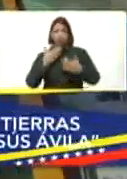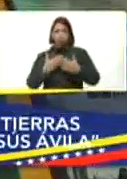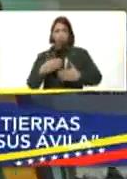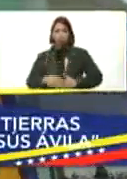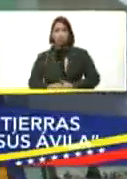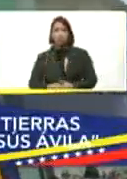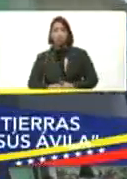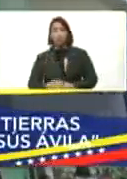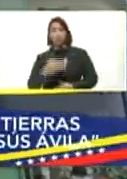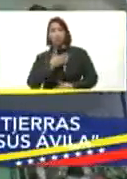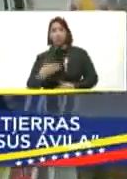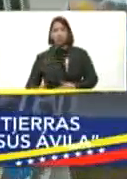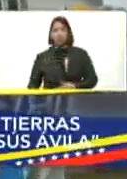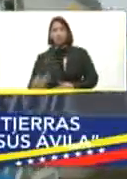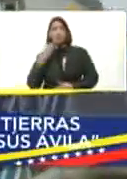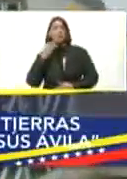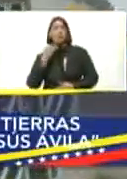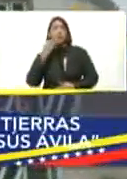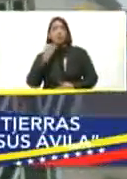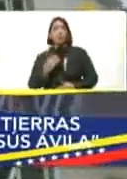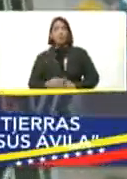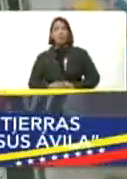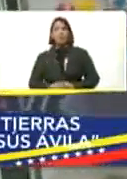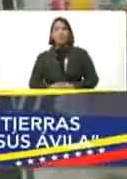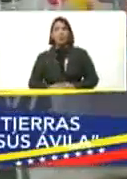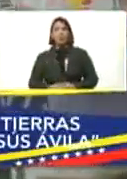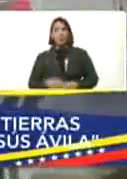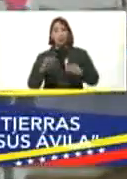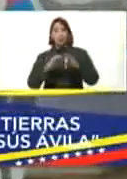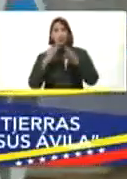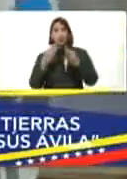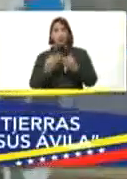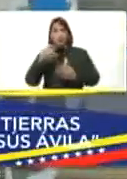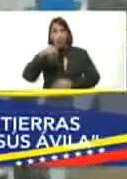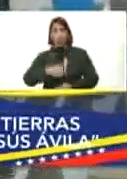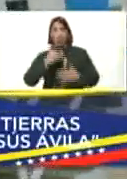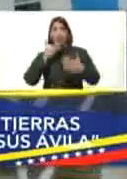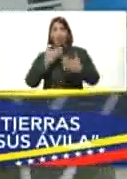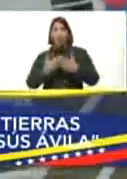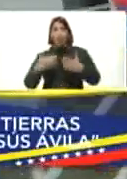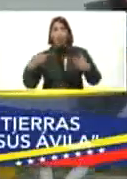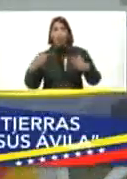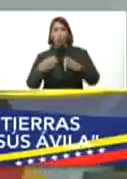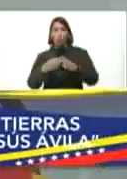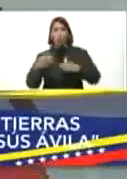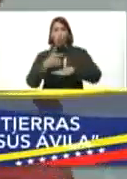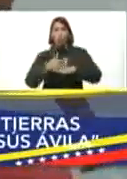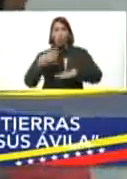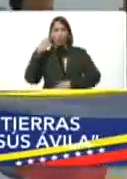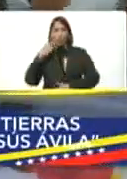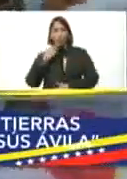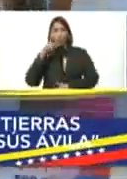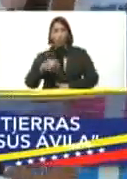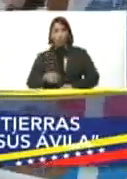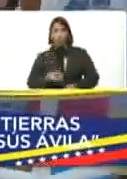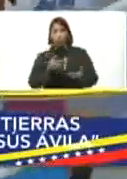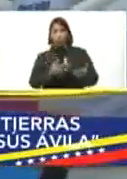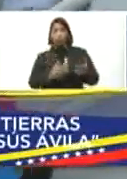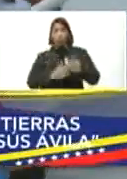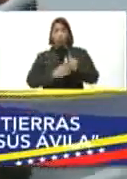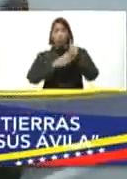comandante presidente, esta ha sido la experiencia de una familia que hoy, gracias al gobierno bolivariano y a usted, líder